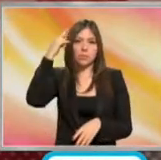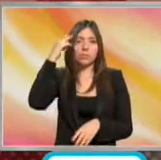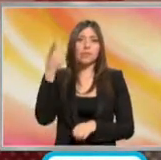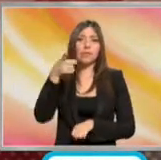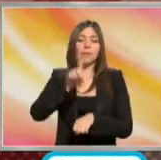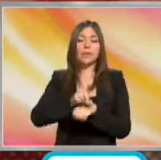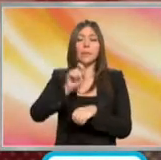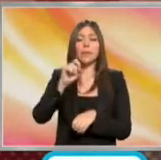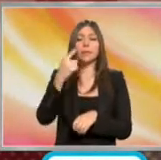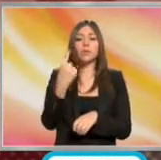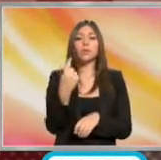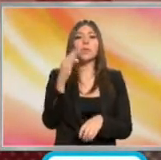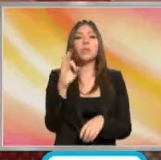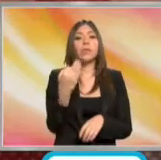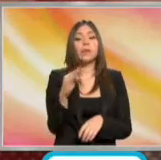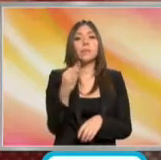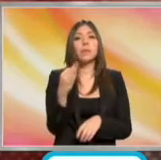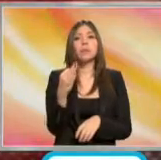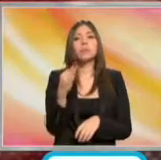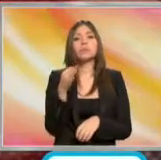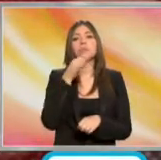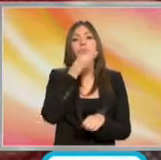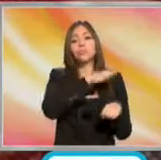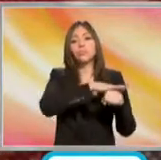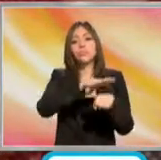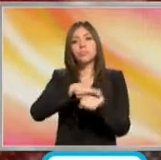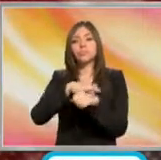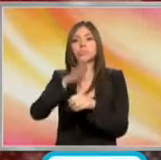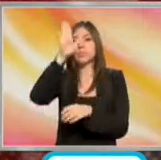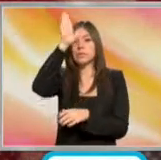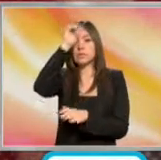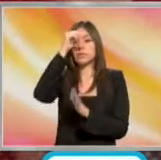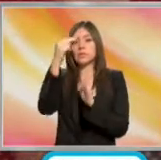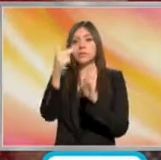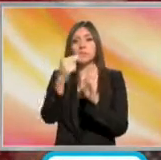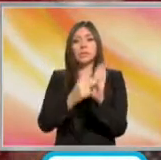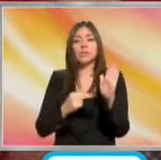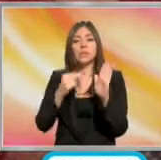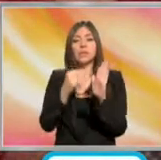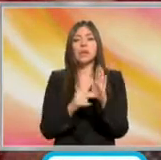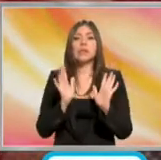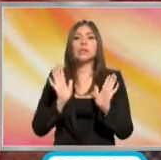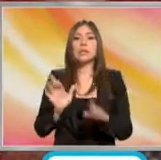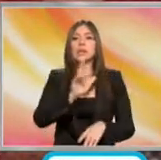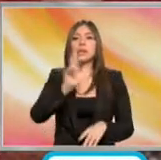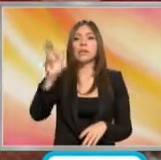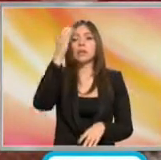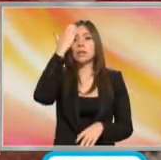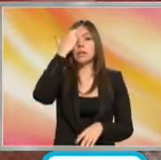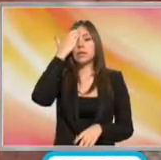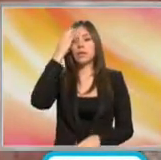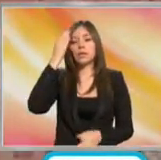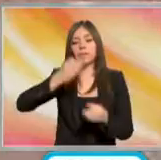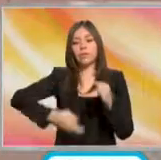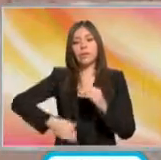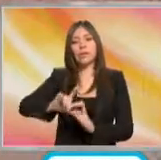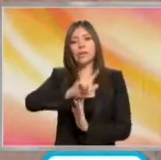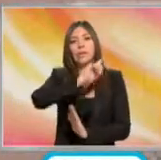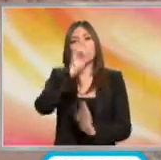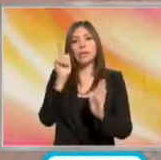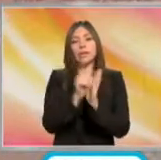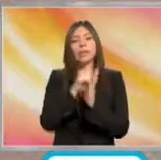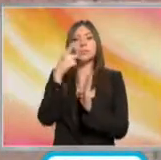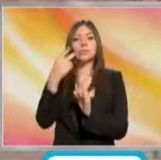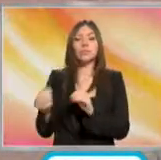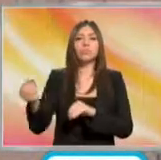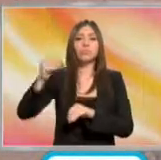de febrero, suscribe y firma el decreto presidencial mediante el cual se reconoce legalmente la presencia de